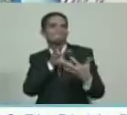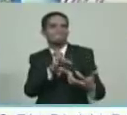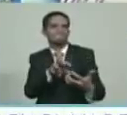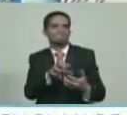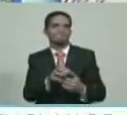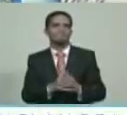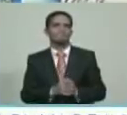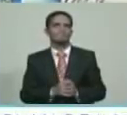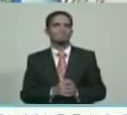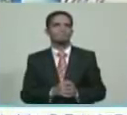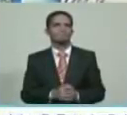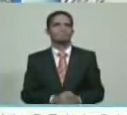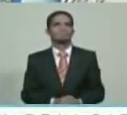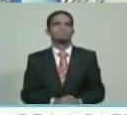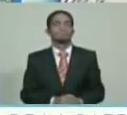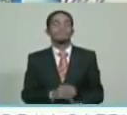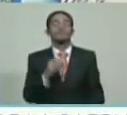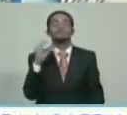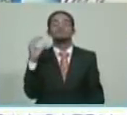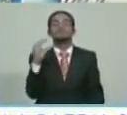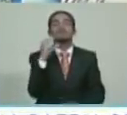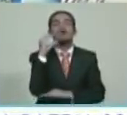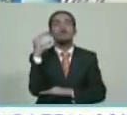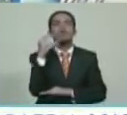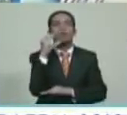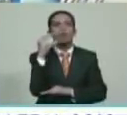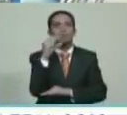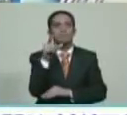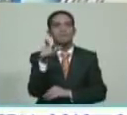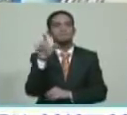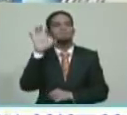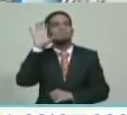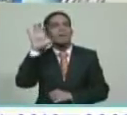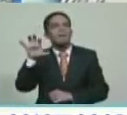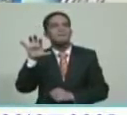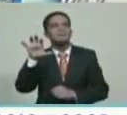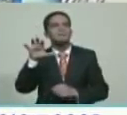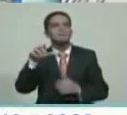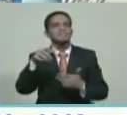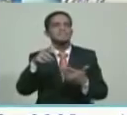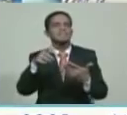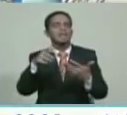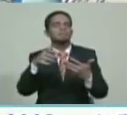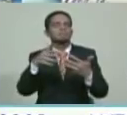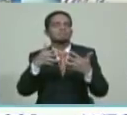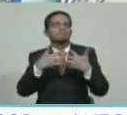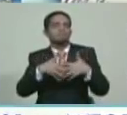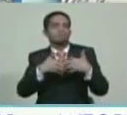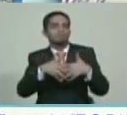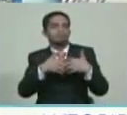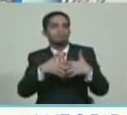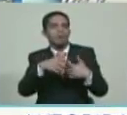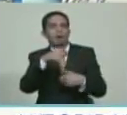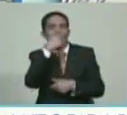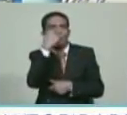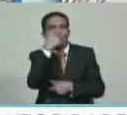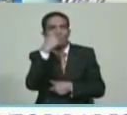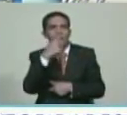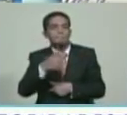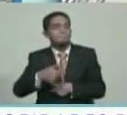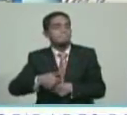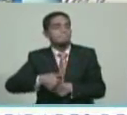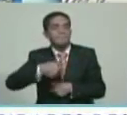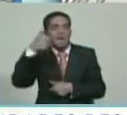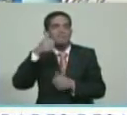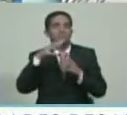cierto, Colombia, siendo el país productor de cocaína, mayor productor de cocaína en el